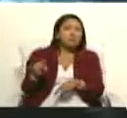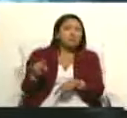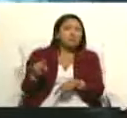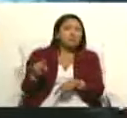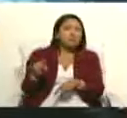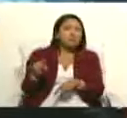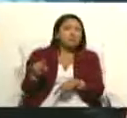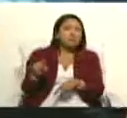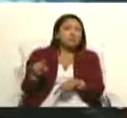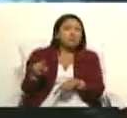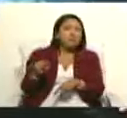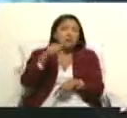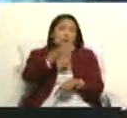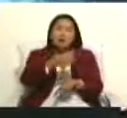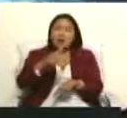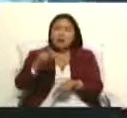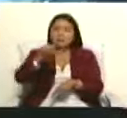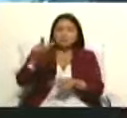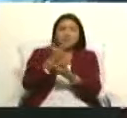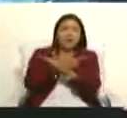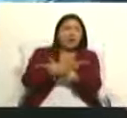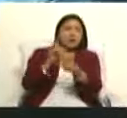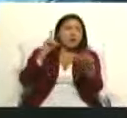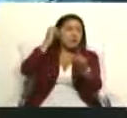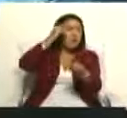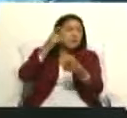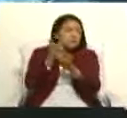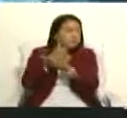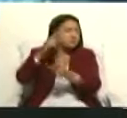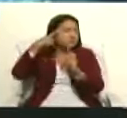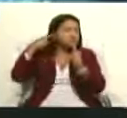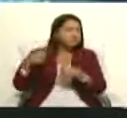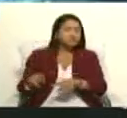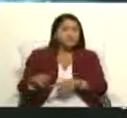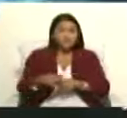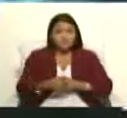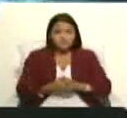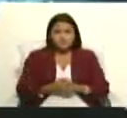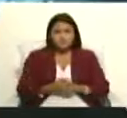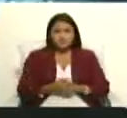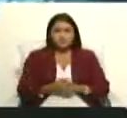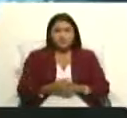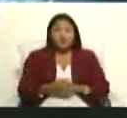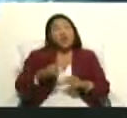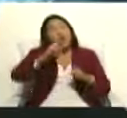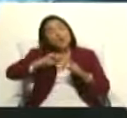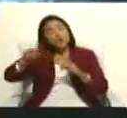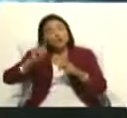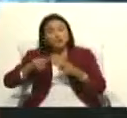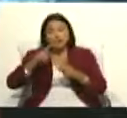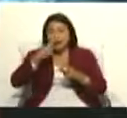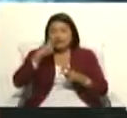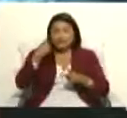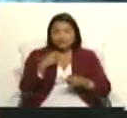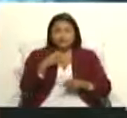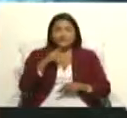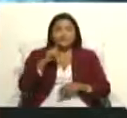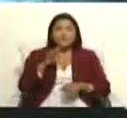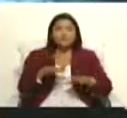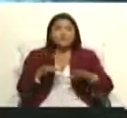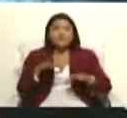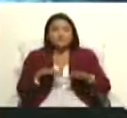hag lo que quieran El libre albedrío que dicen el libre albedrío hay otros que ayer y otras que